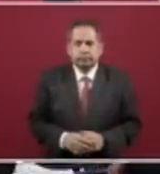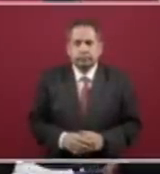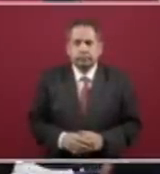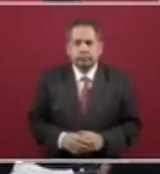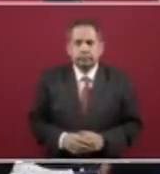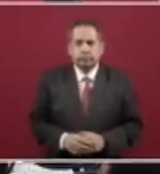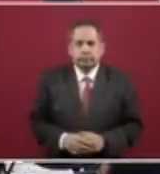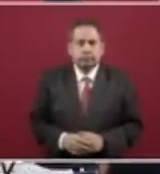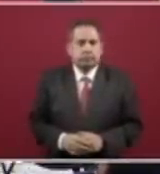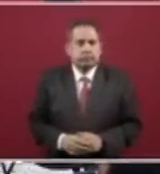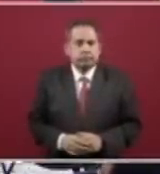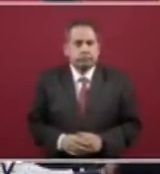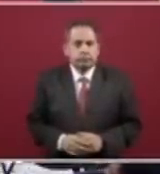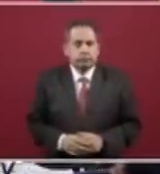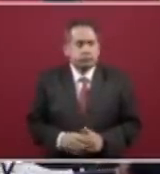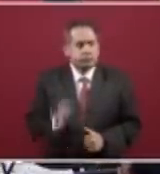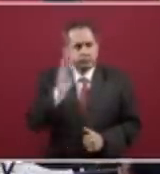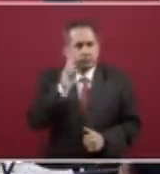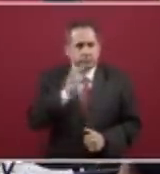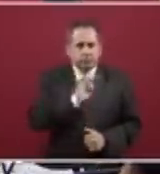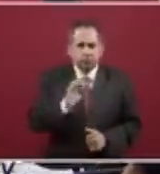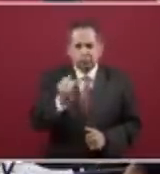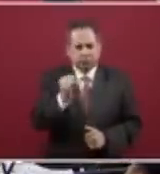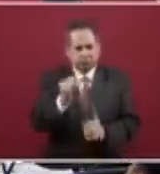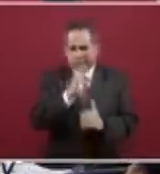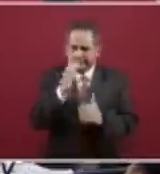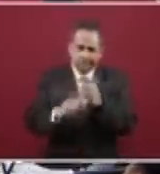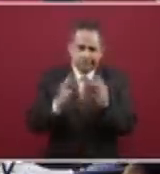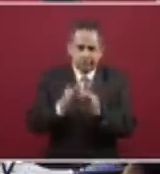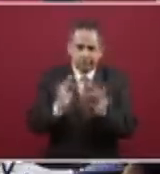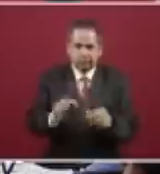si pretendemos el final en junio